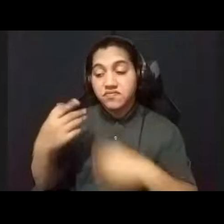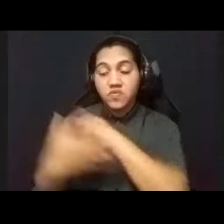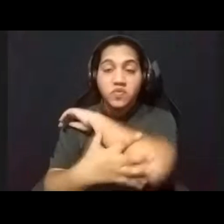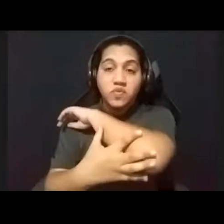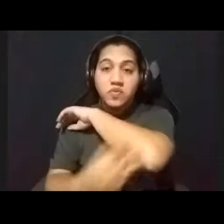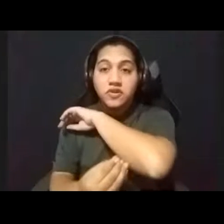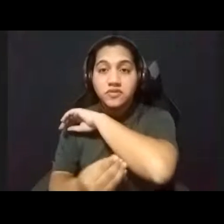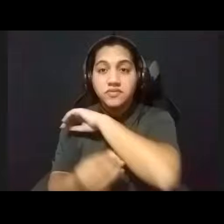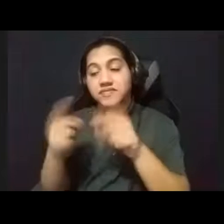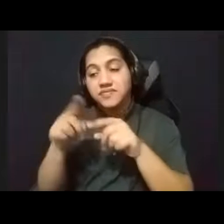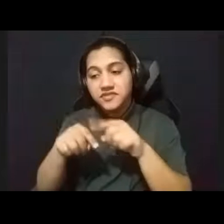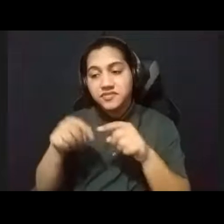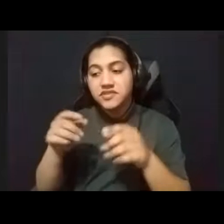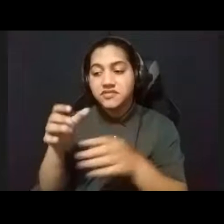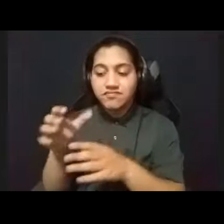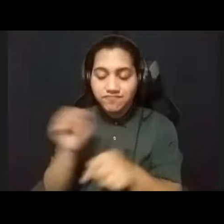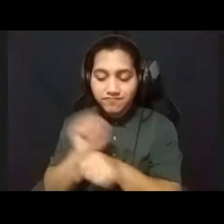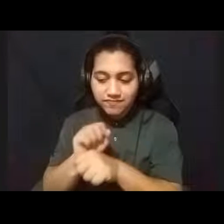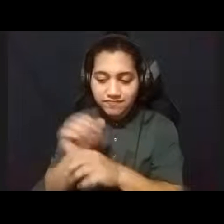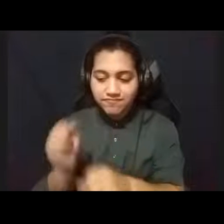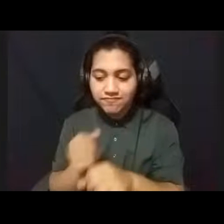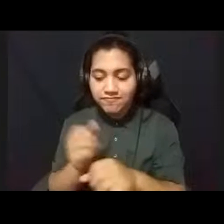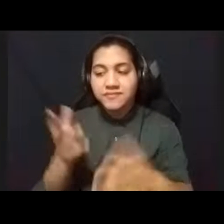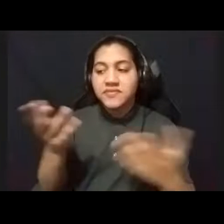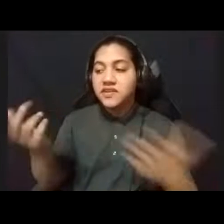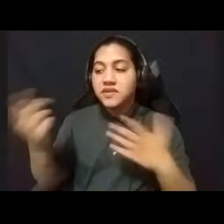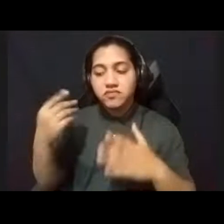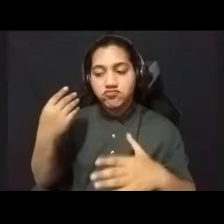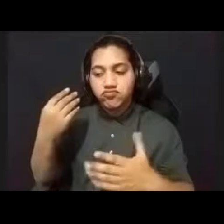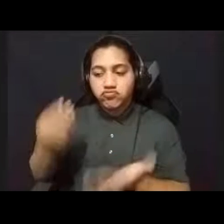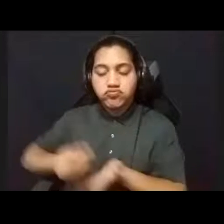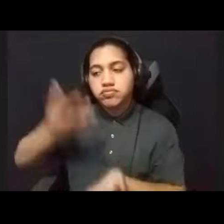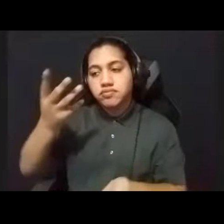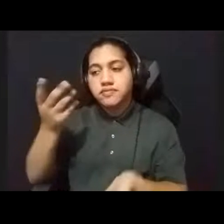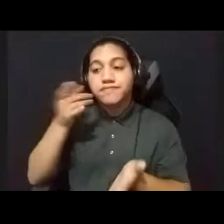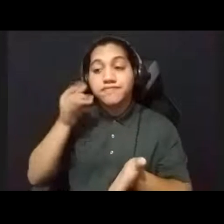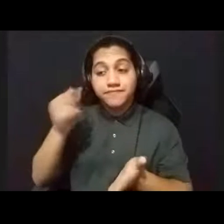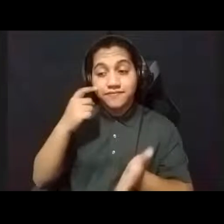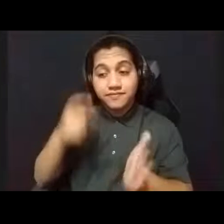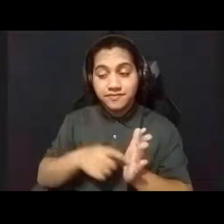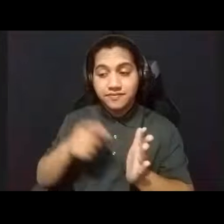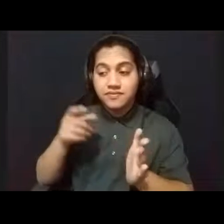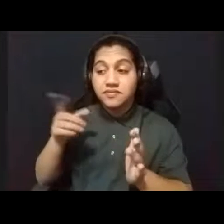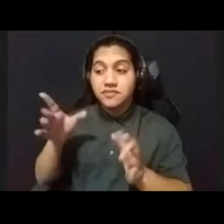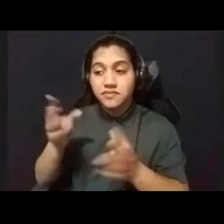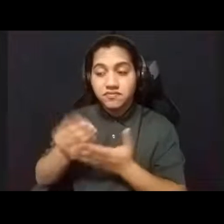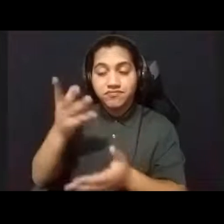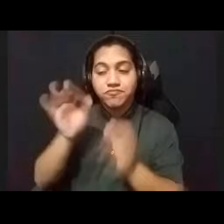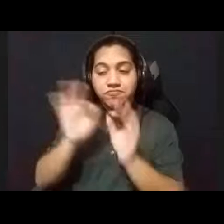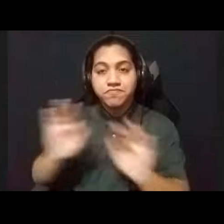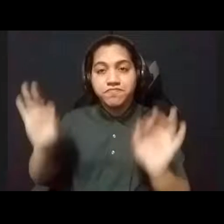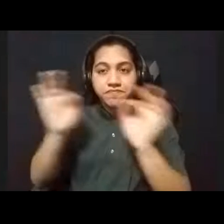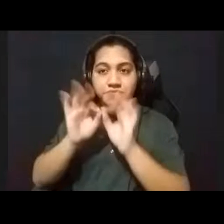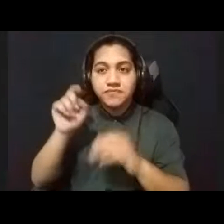del trabajo manual, pero cuando somos ricos vemos que también la riqueza es importante y que necesita una